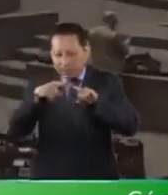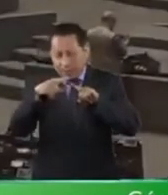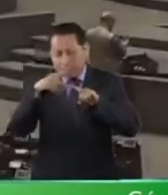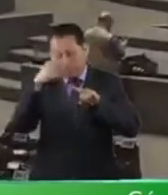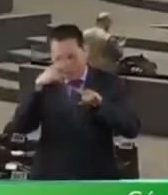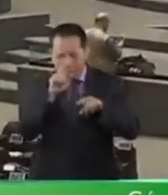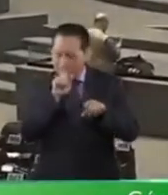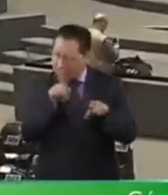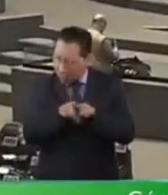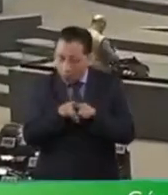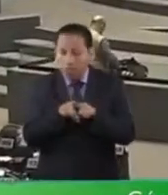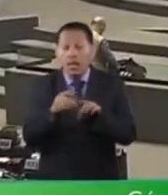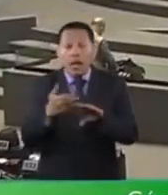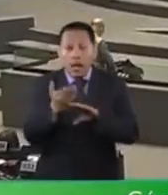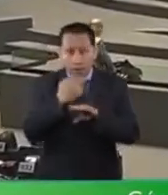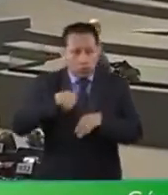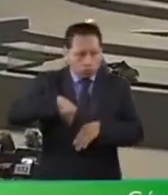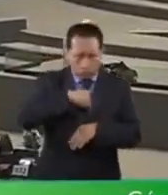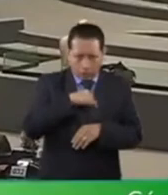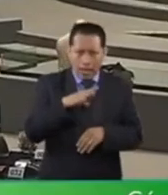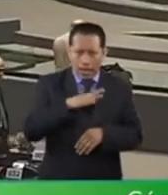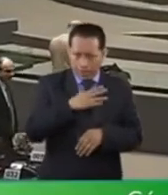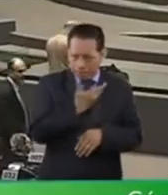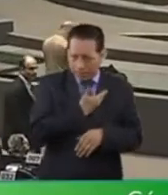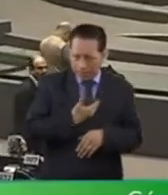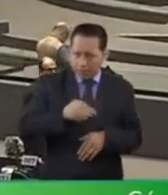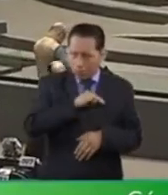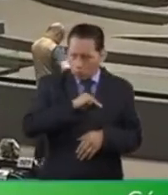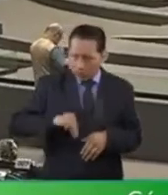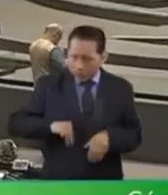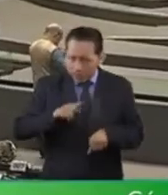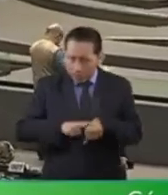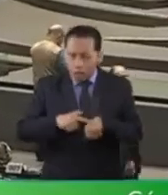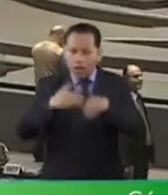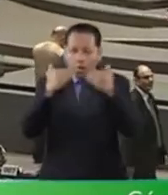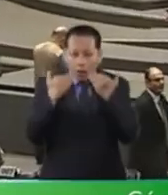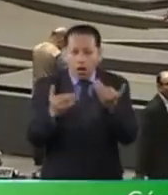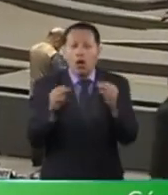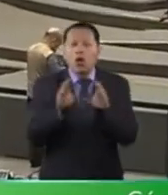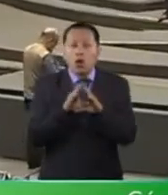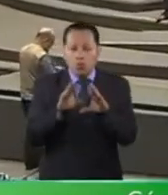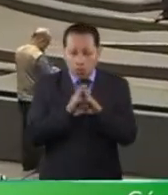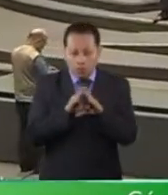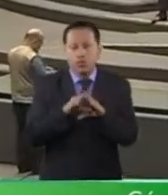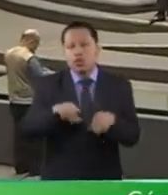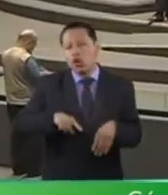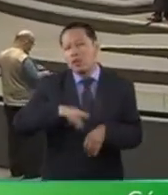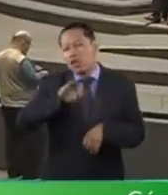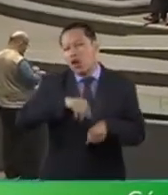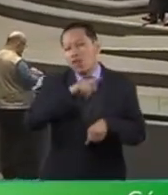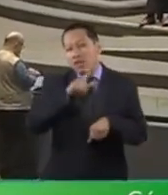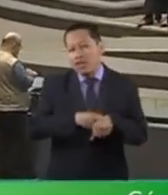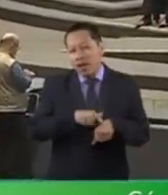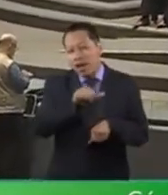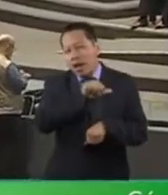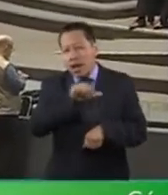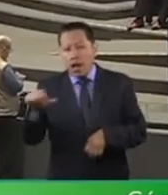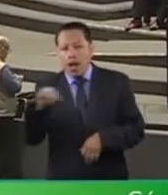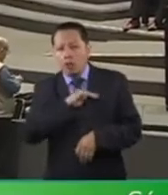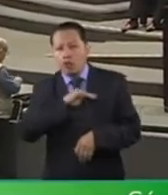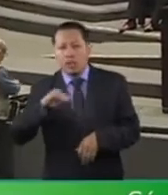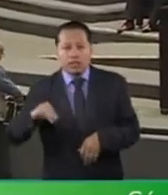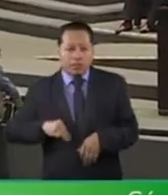municipales, fuimos testigos presenciales del abandono del gobierno federal a los